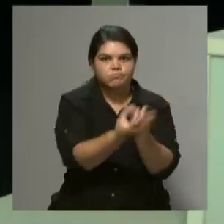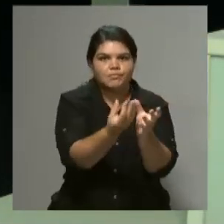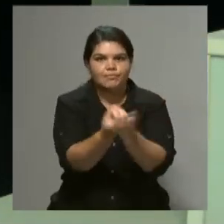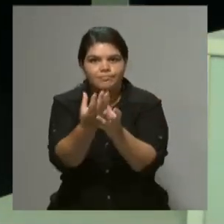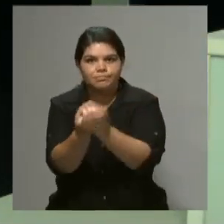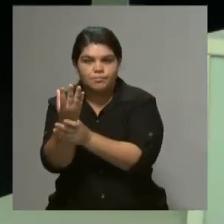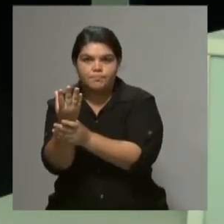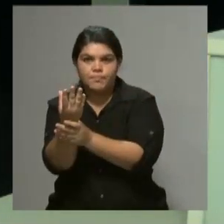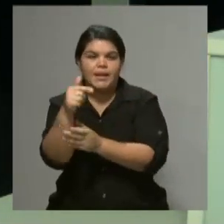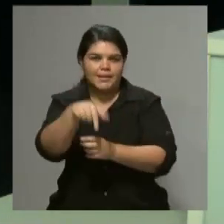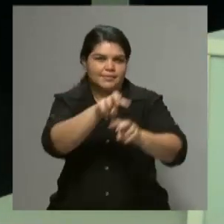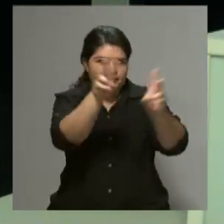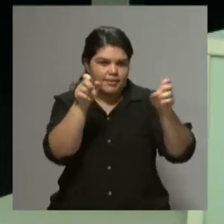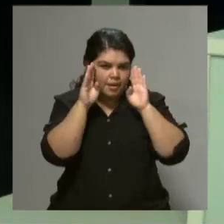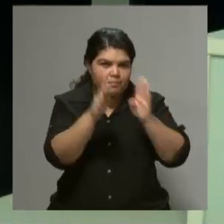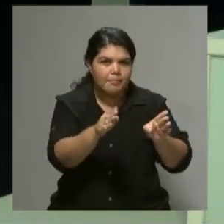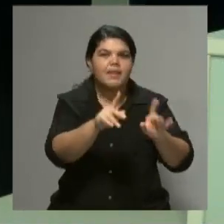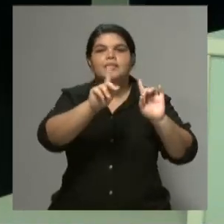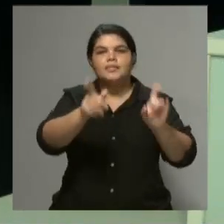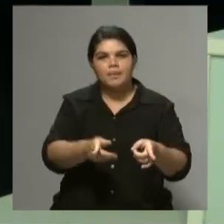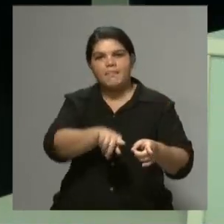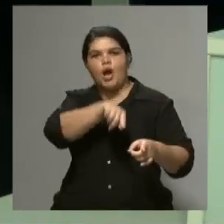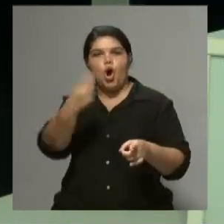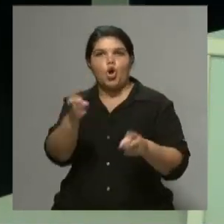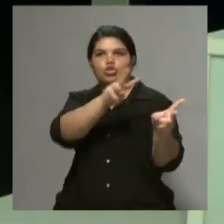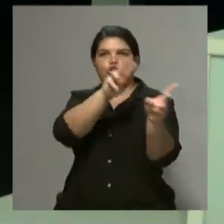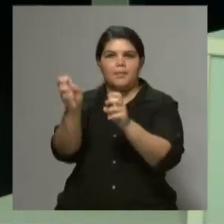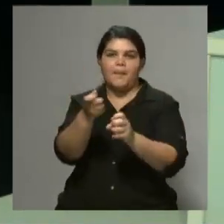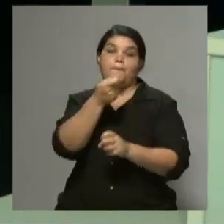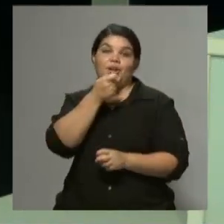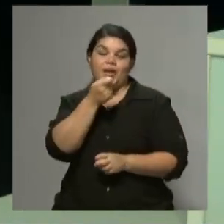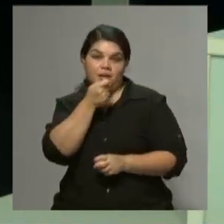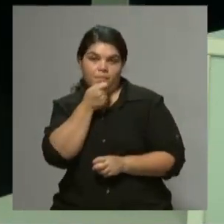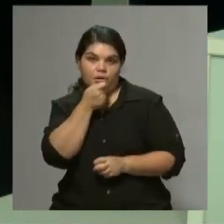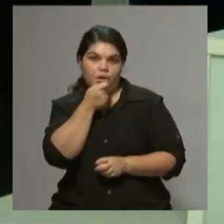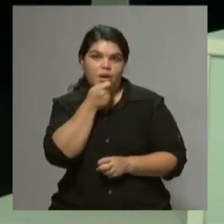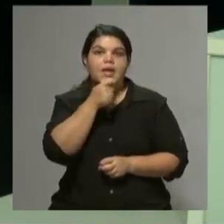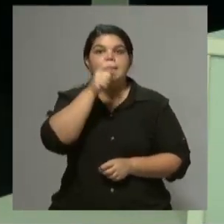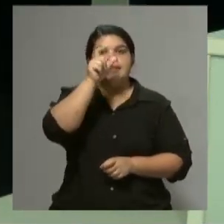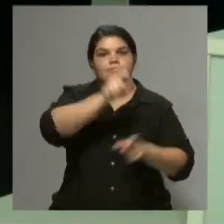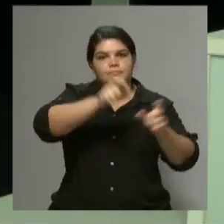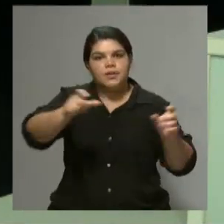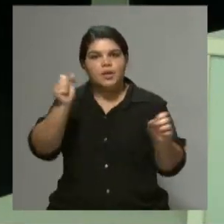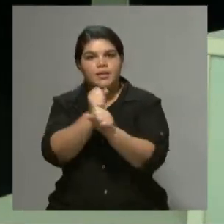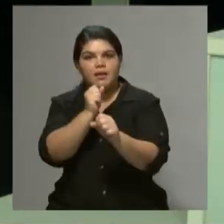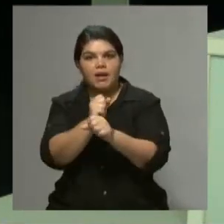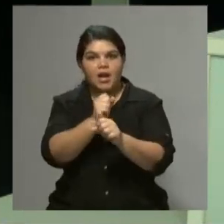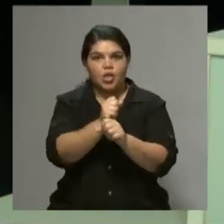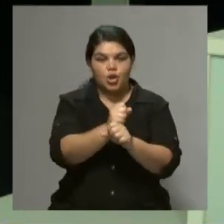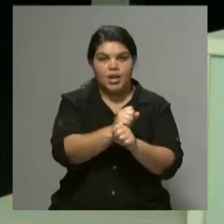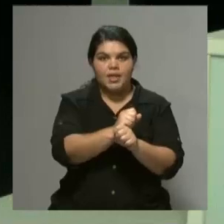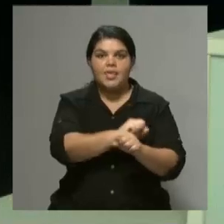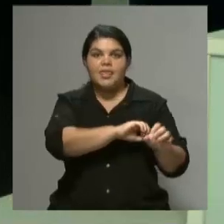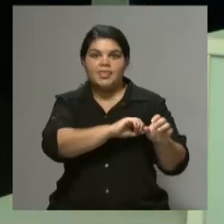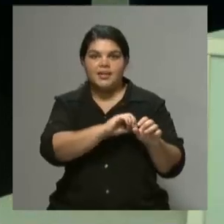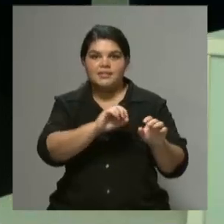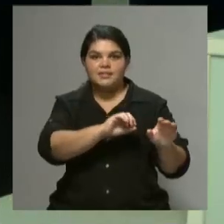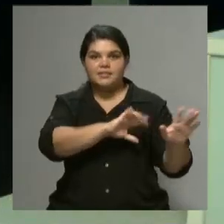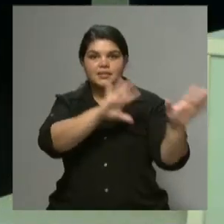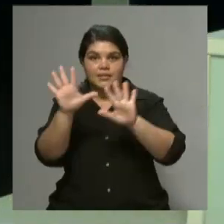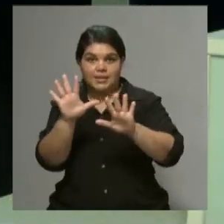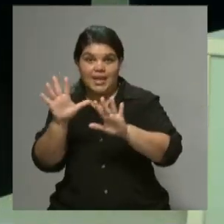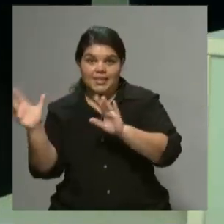otras cosas que hablar del trabajo. Por ejemplo, que casi 3 de cada 10 trabajadores en la Argentina es pobre. Es otro de los datos importantes